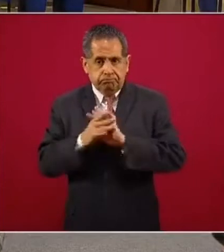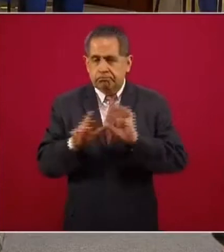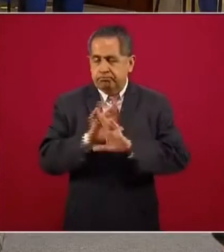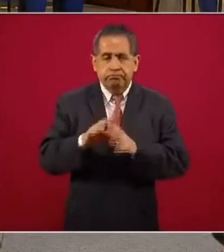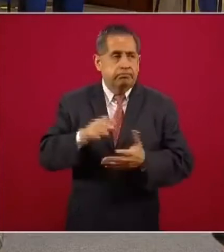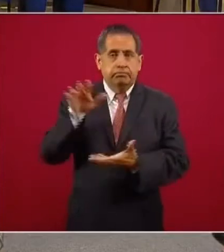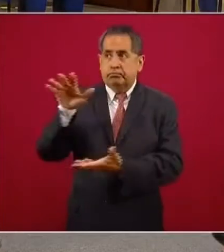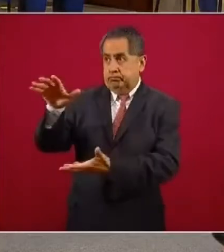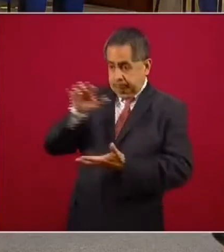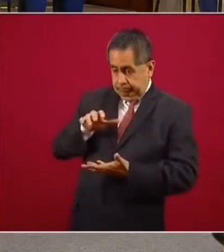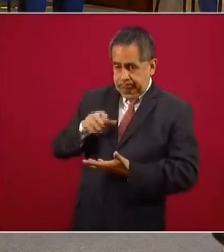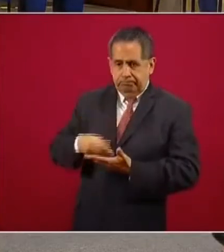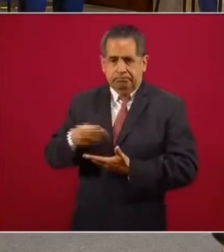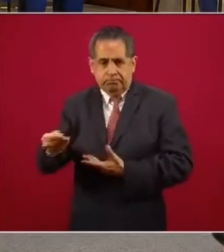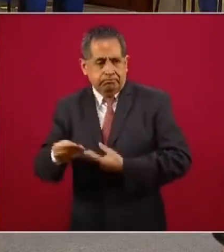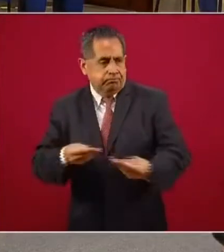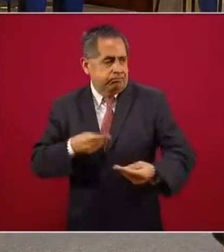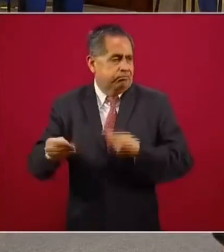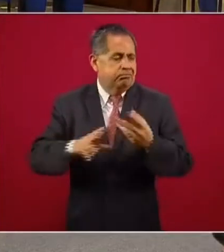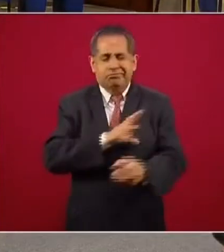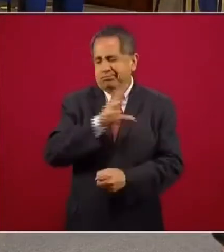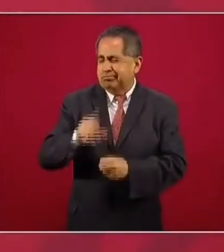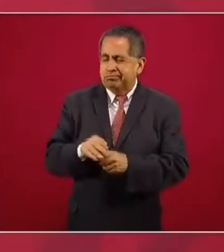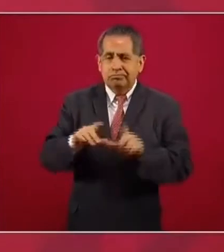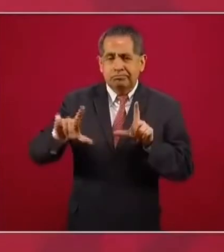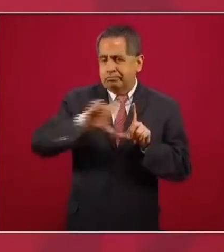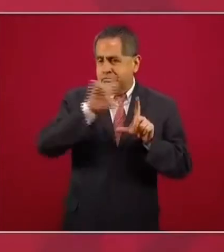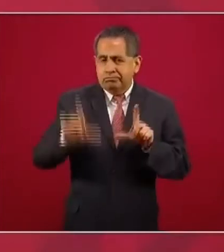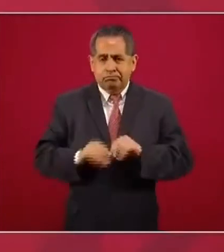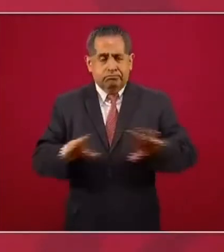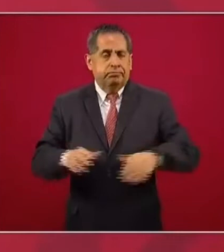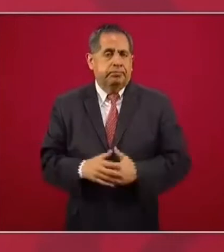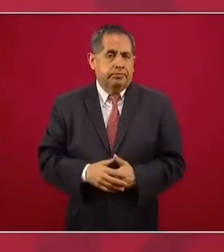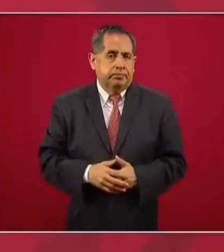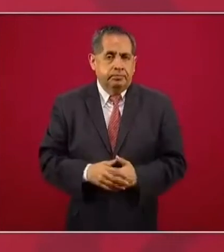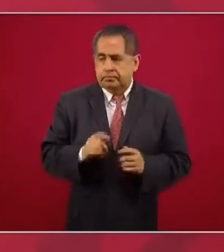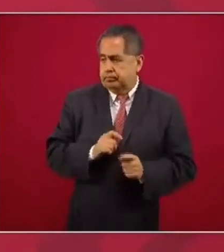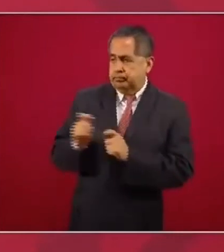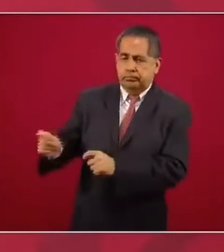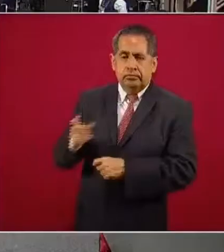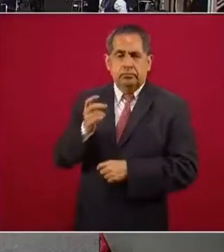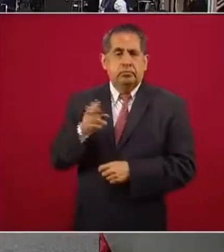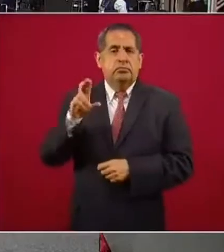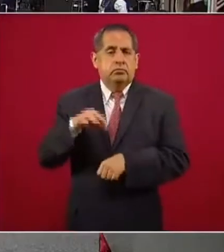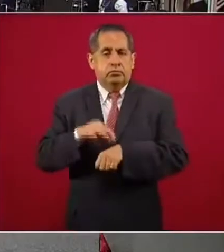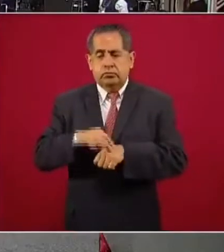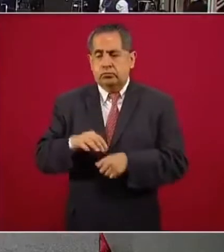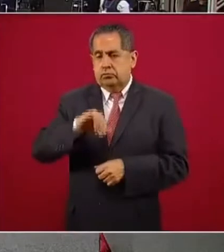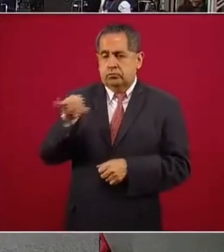lo del abasto de los medicamentos de manera integral. Doy la palabra al doctor Jorge Alcocer.